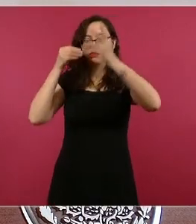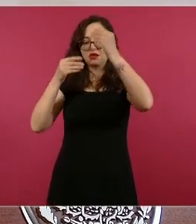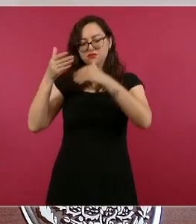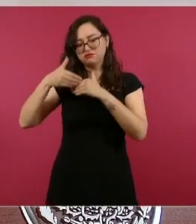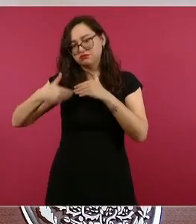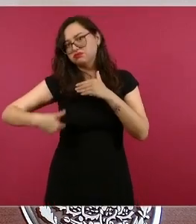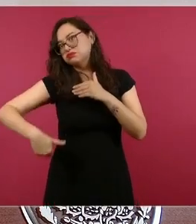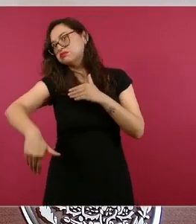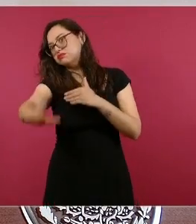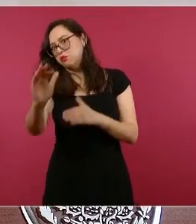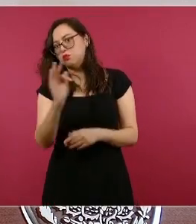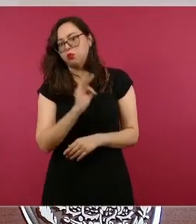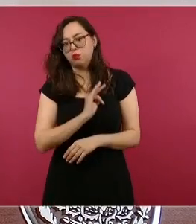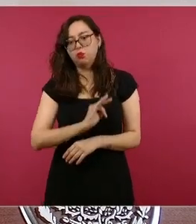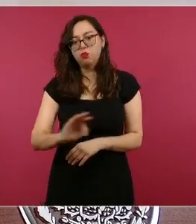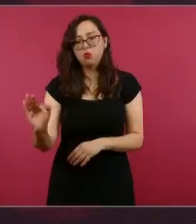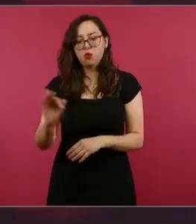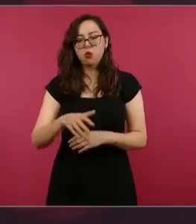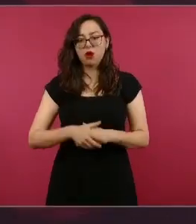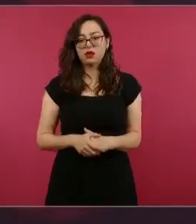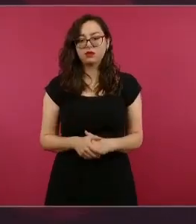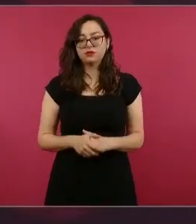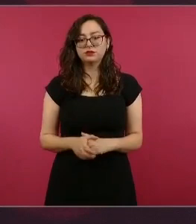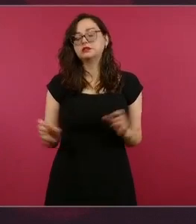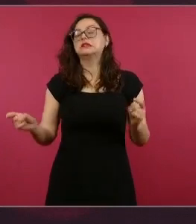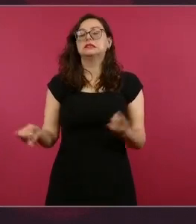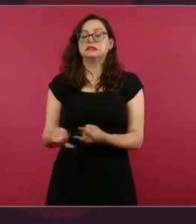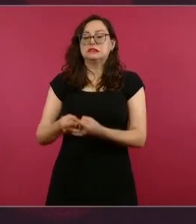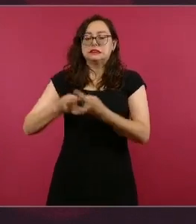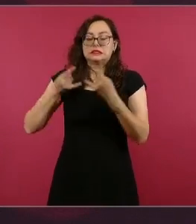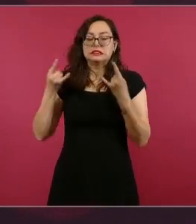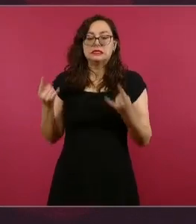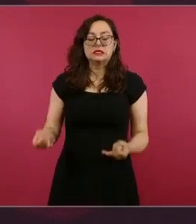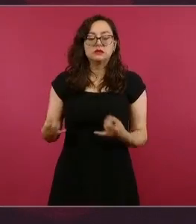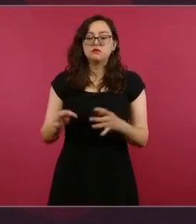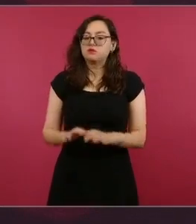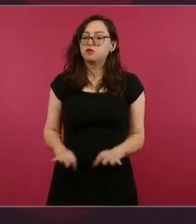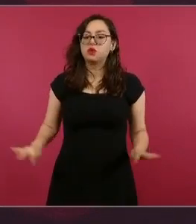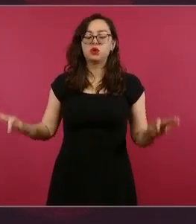México. Son dos cosas fundamentales